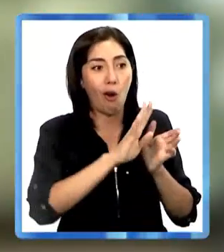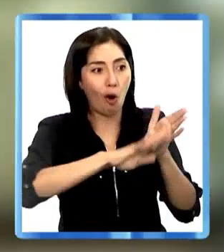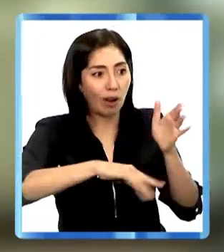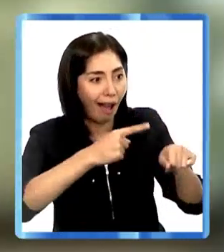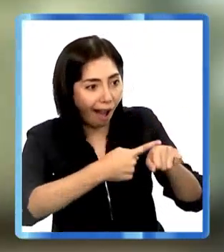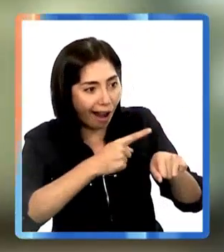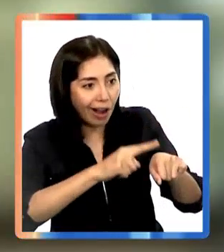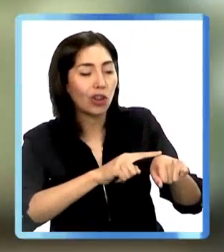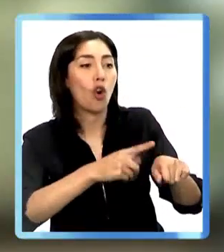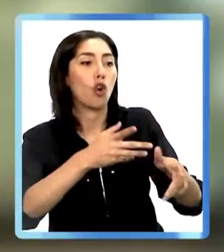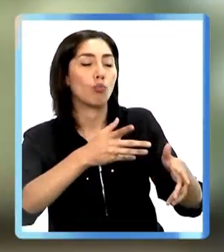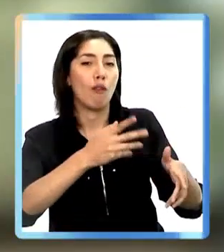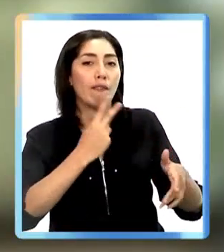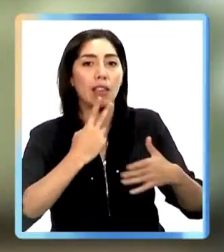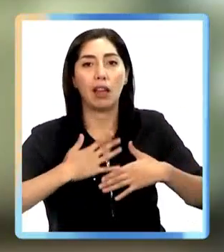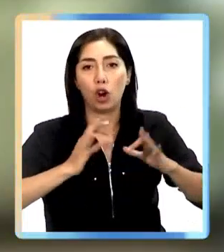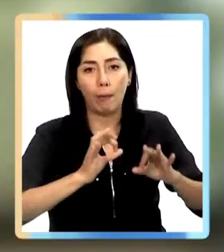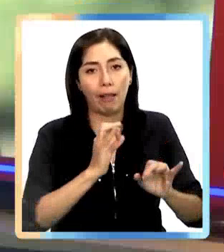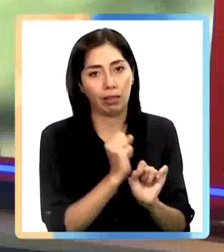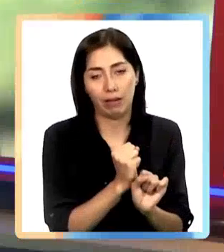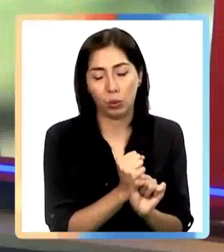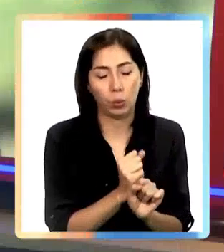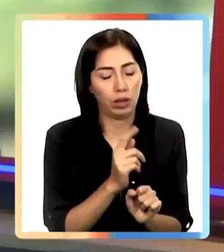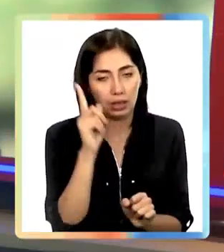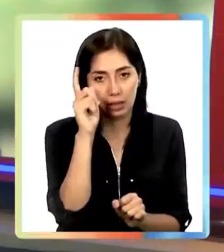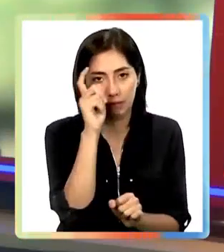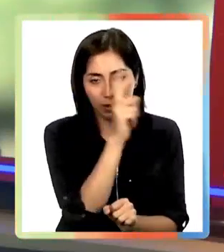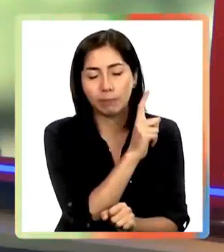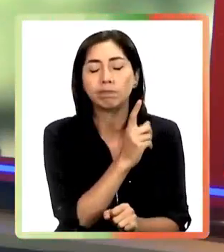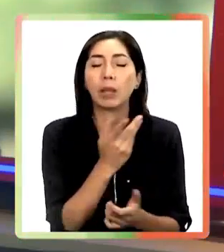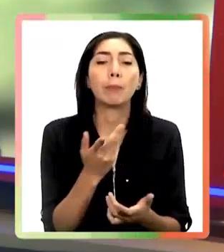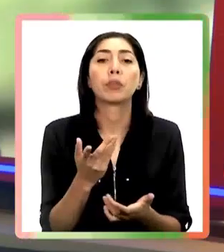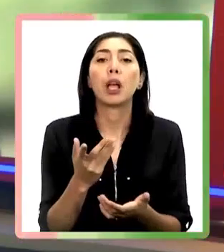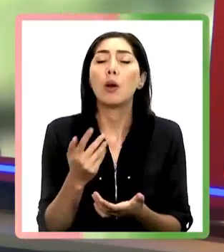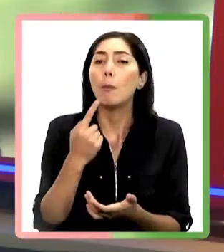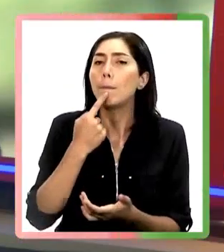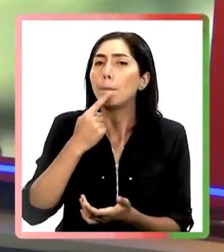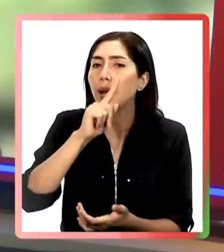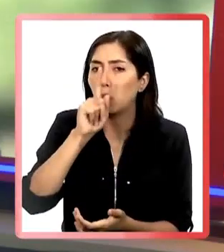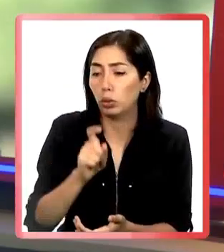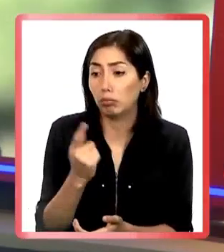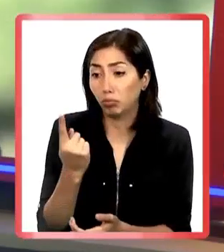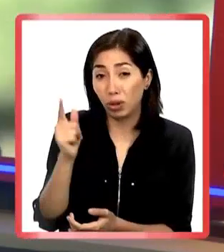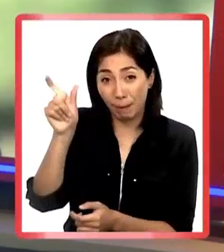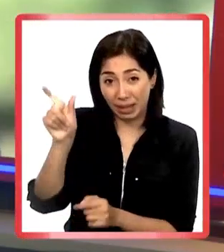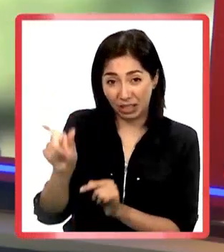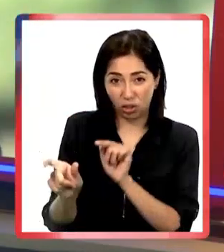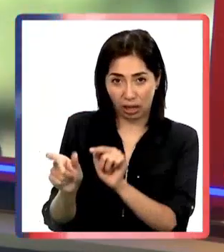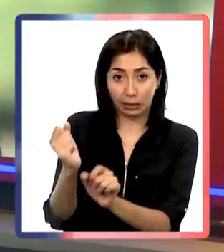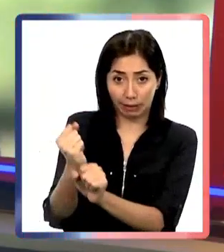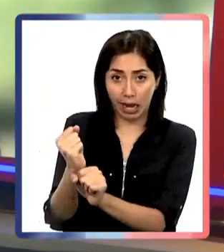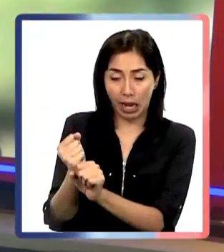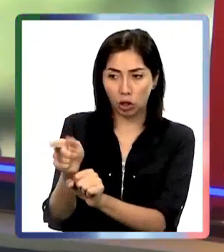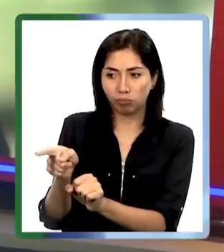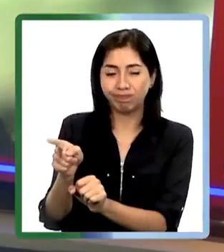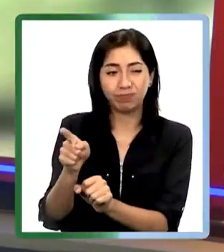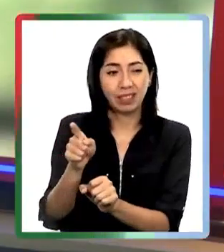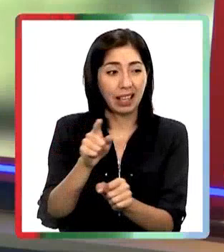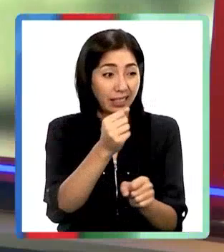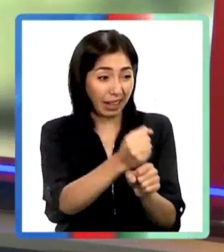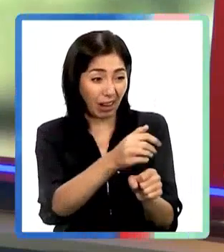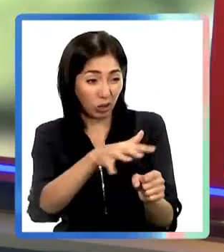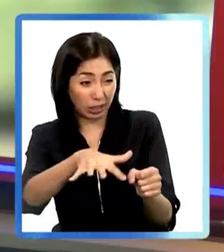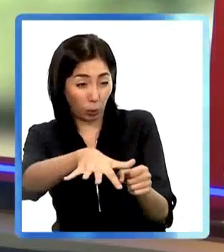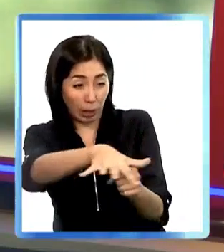horario y a la vida cotidiana después de las vacaciones. ¿Qué puede hacer, por ejemplo, un trabajador que tiene un ambiente laboral que no es